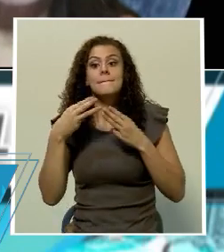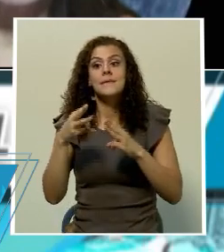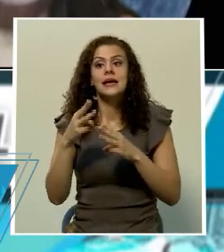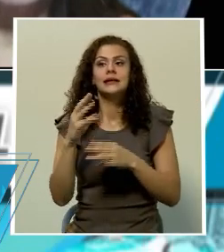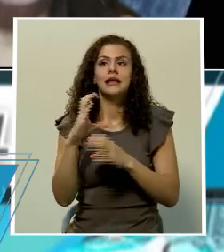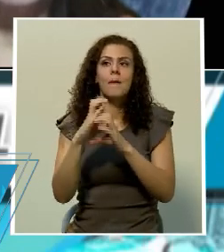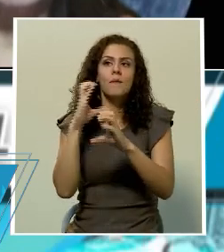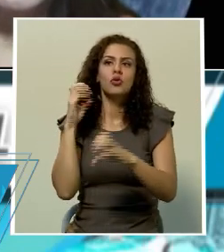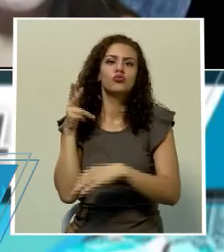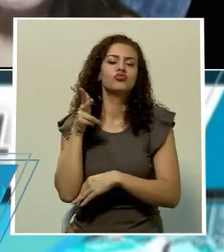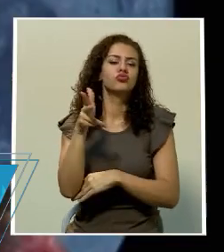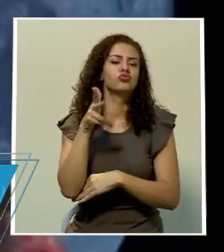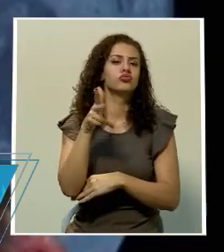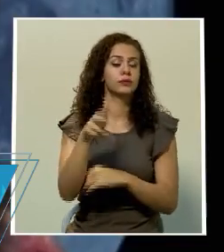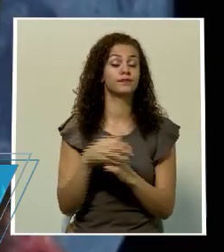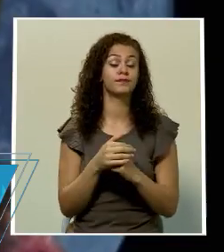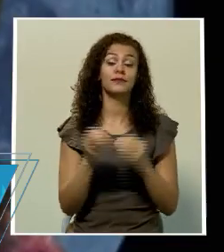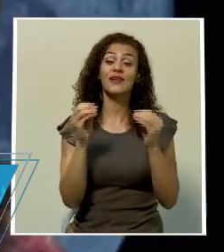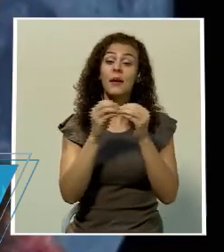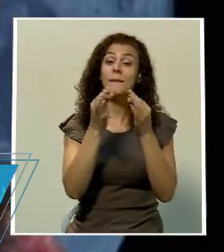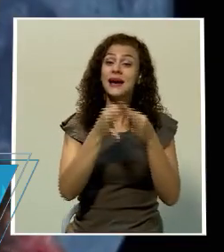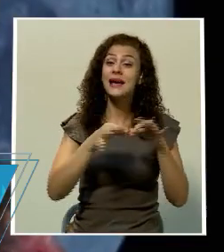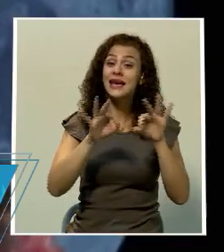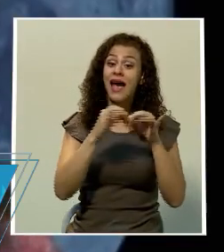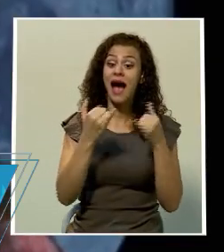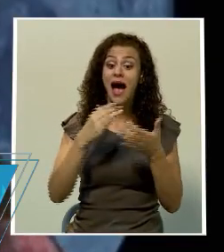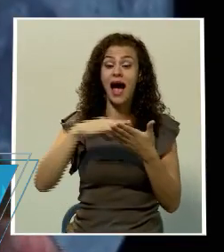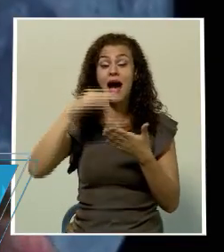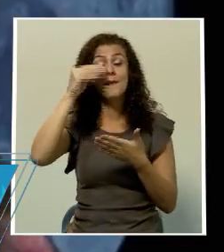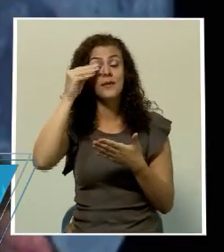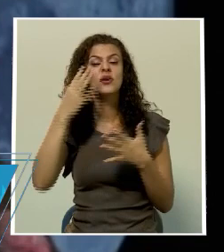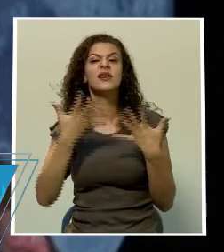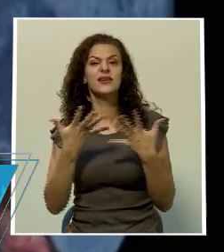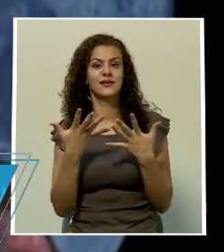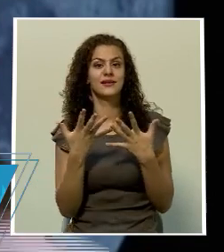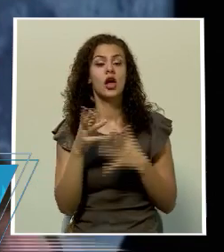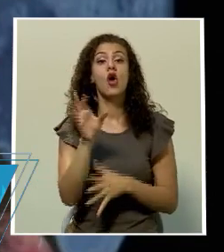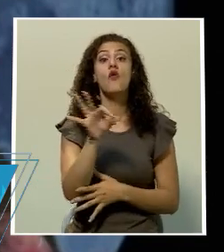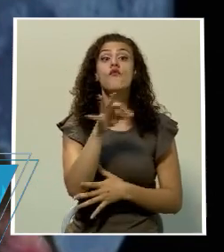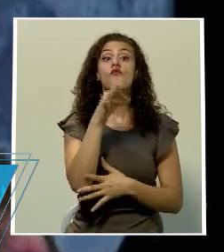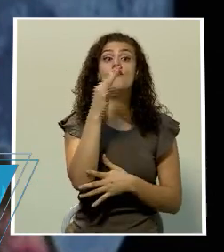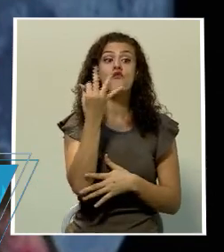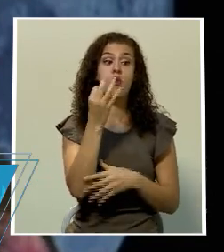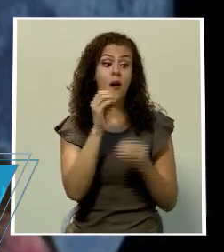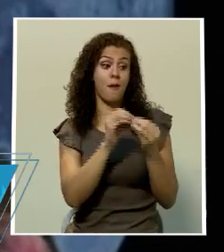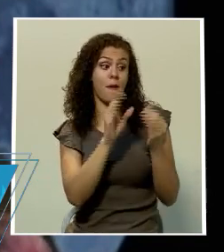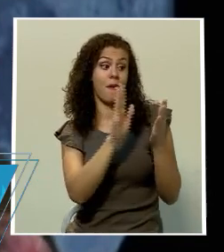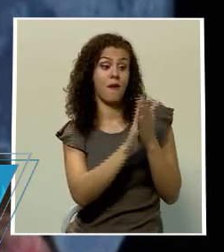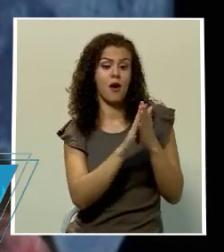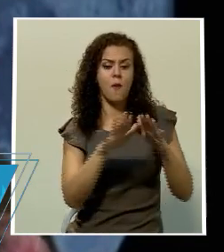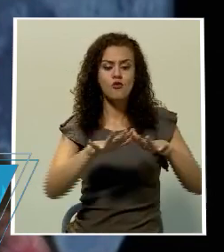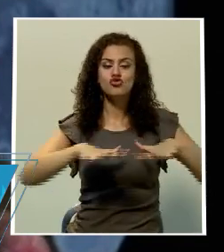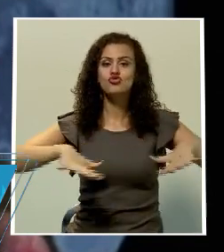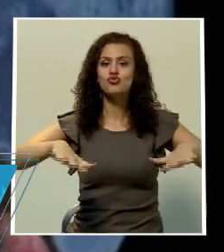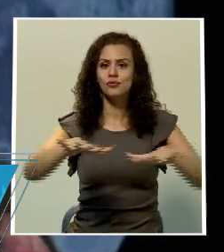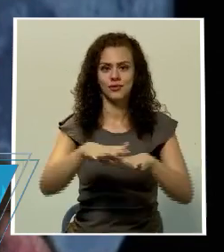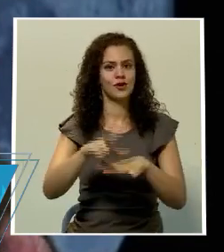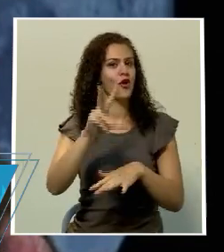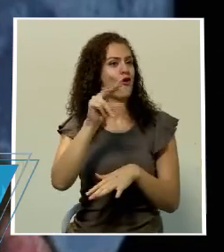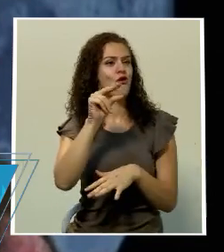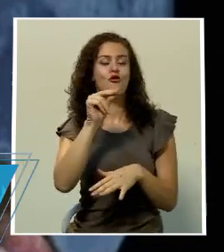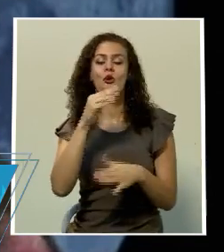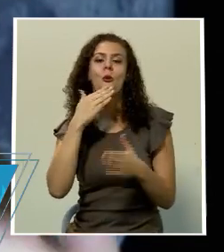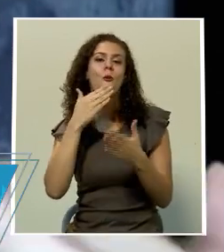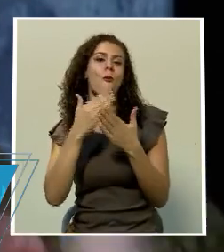en autobús? Lo más importante que hemos aprendido es que la manera de contagio por superficies no es